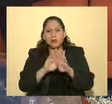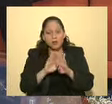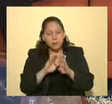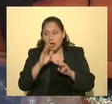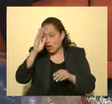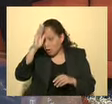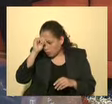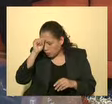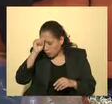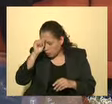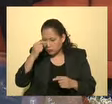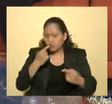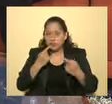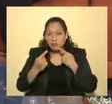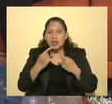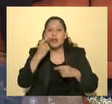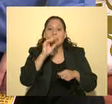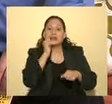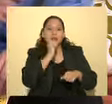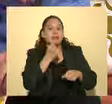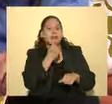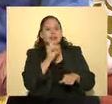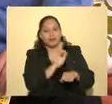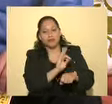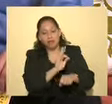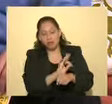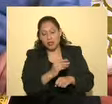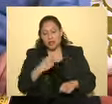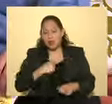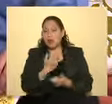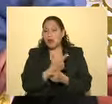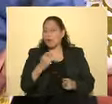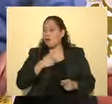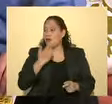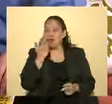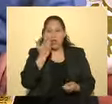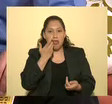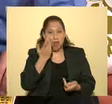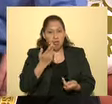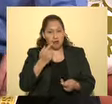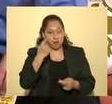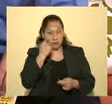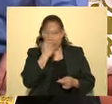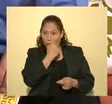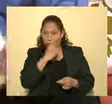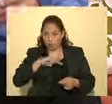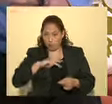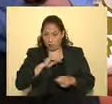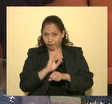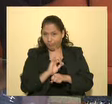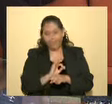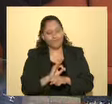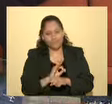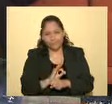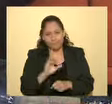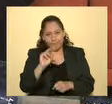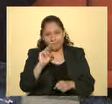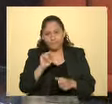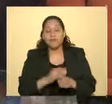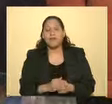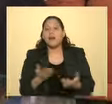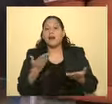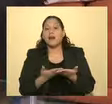estos acuerdos son en beneficio del niño, no lo que tú quieras, no lo que a ti te convenga. Correcto, abogada. Y hablando, claro,